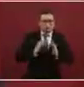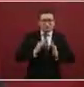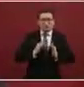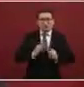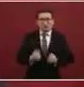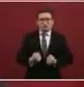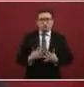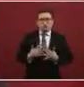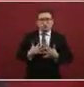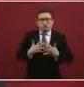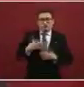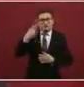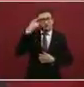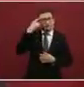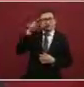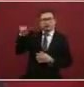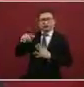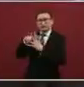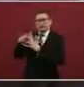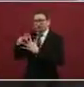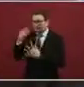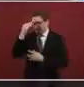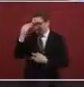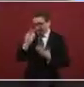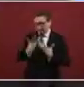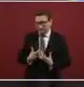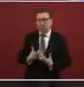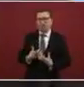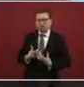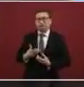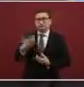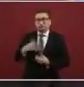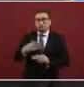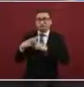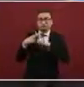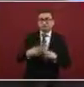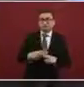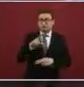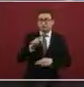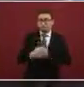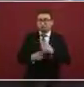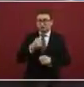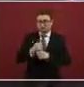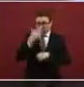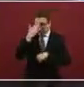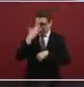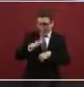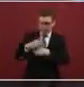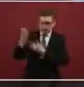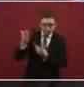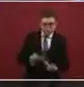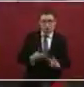paz, destruidas por la guerra y la dictadura. Durante estos 80 años, los exiliados y sus descendientes